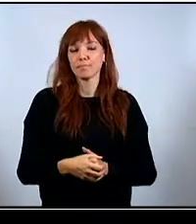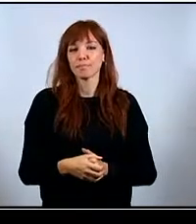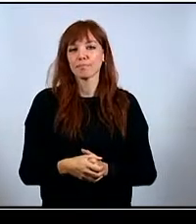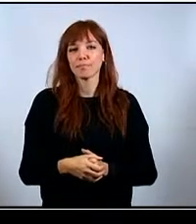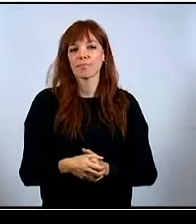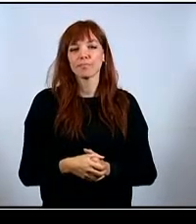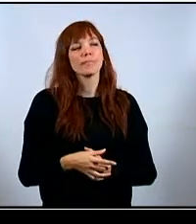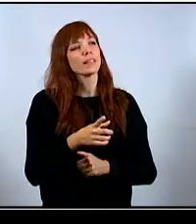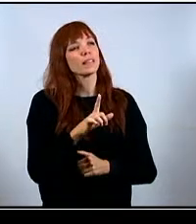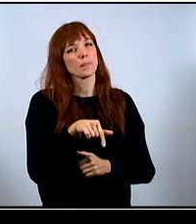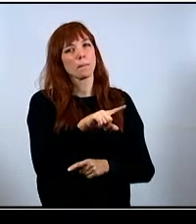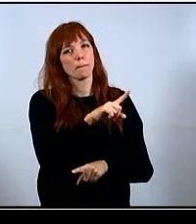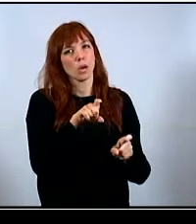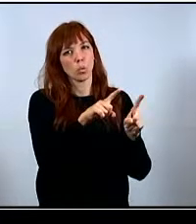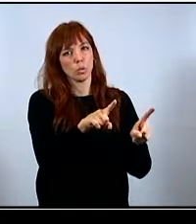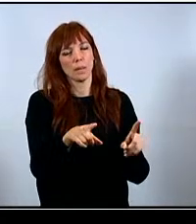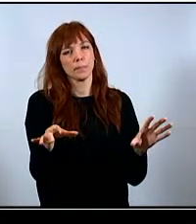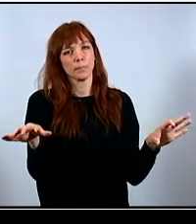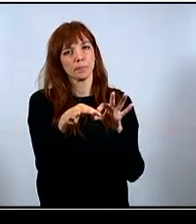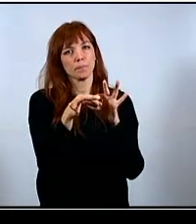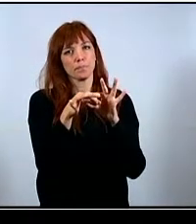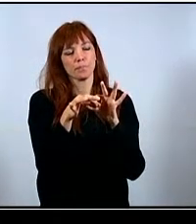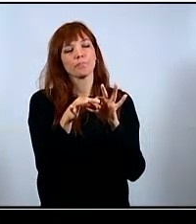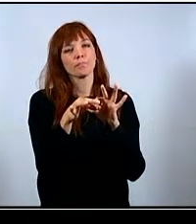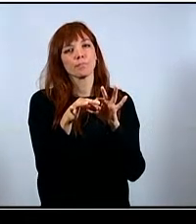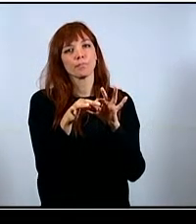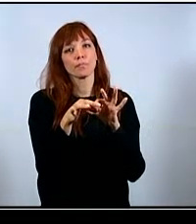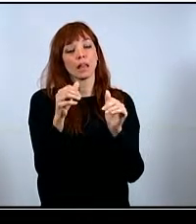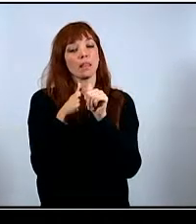También le quería preguntar respecto a la